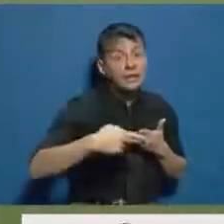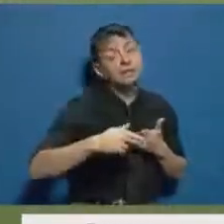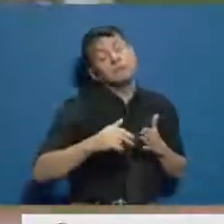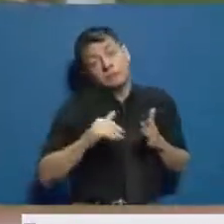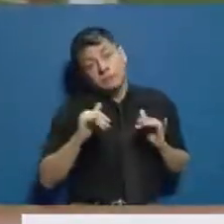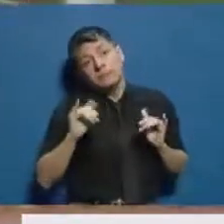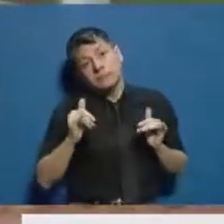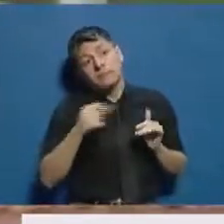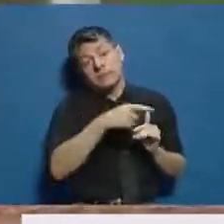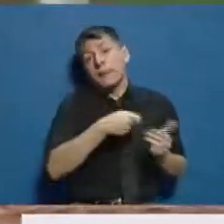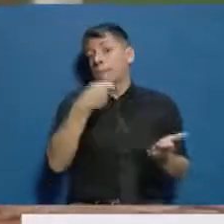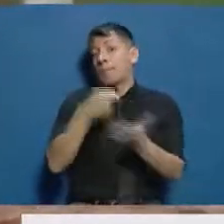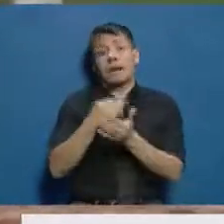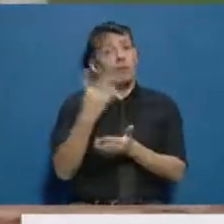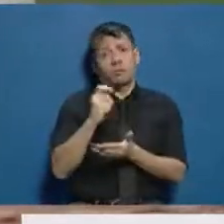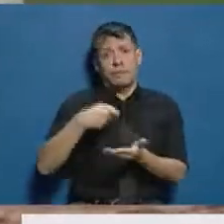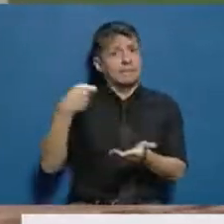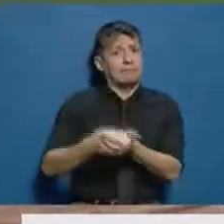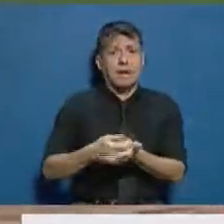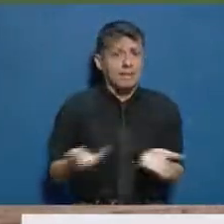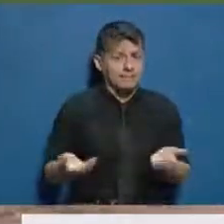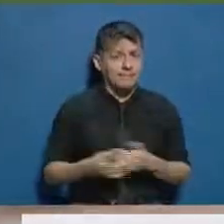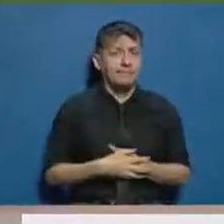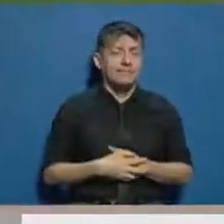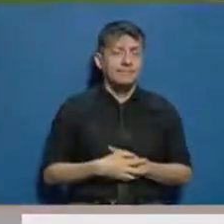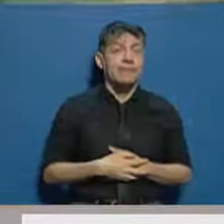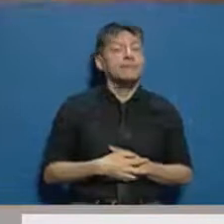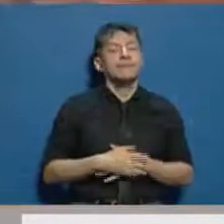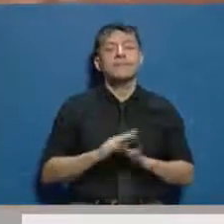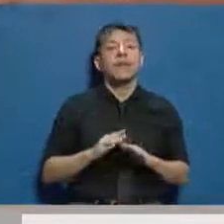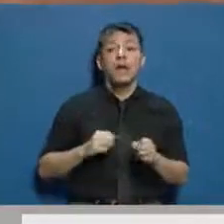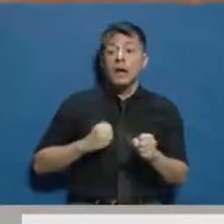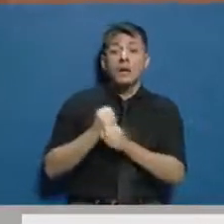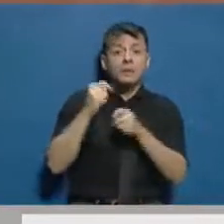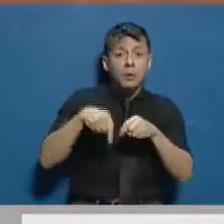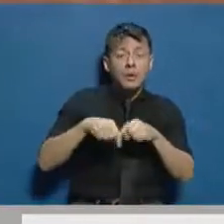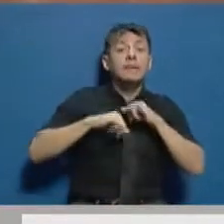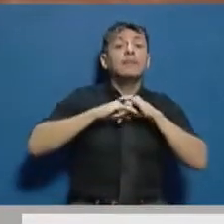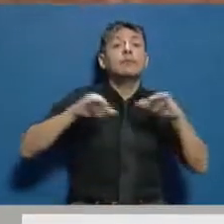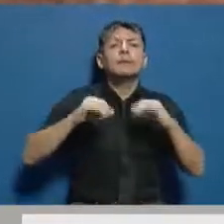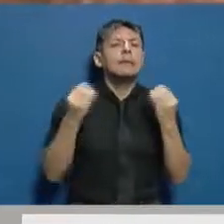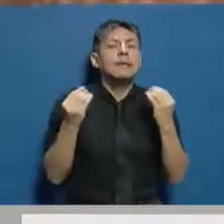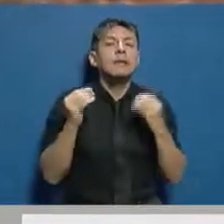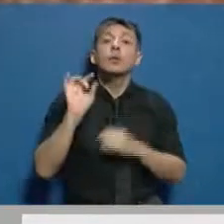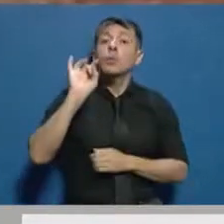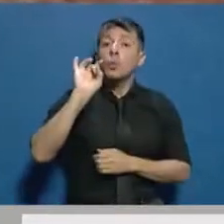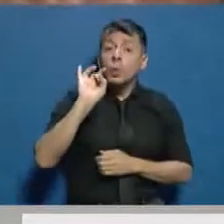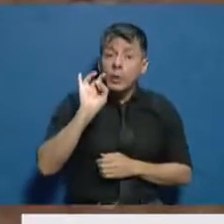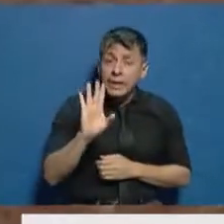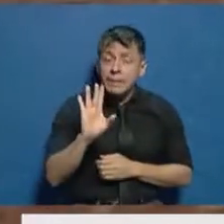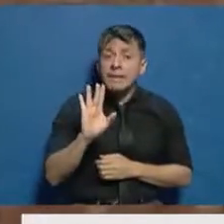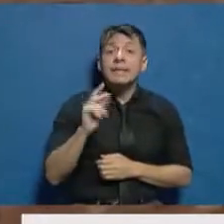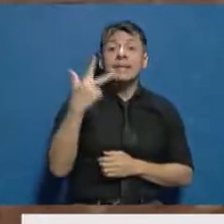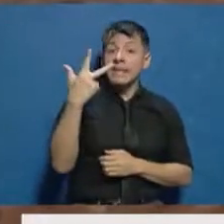regularizar 4 meses por completo. Por lo menos hasta ahora la información es que solo tendrán 3 meses para